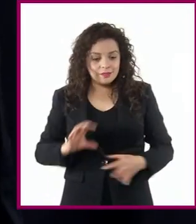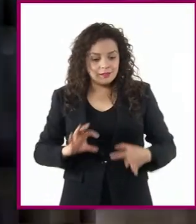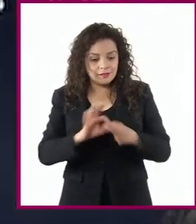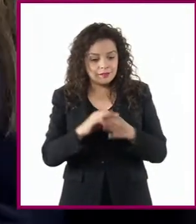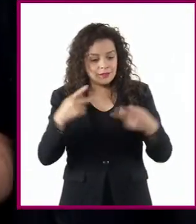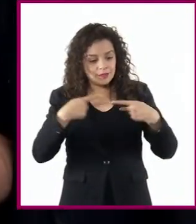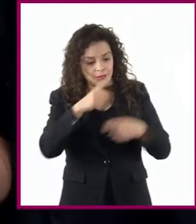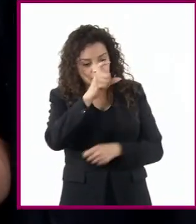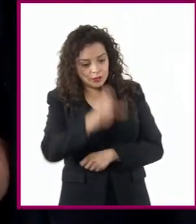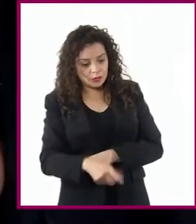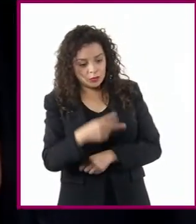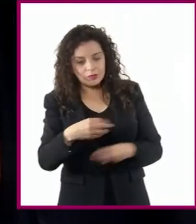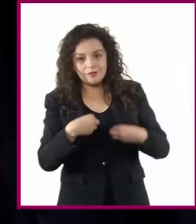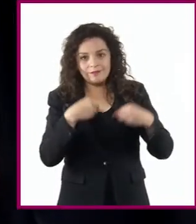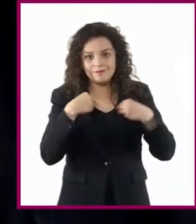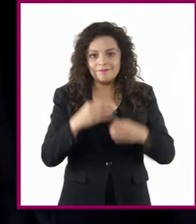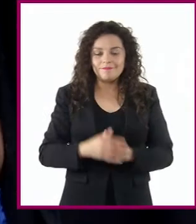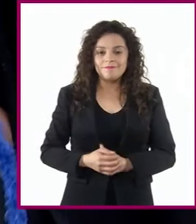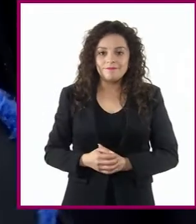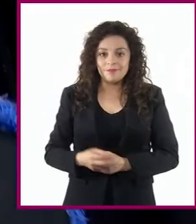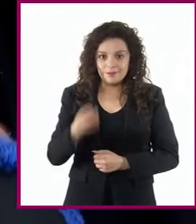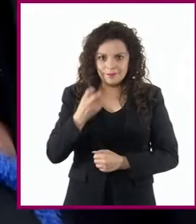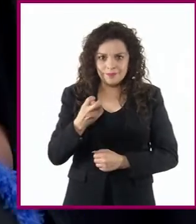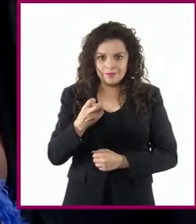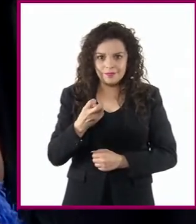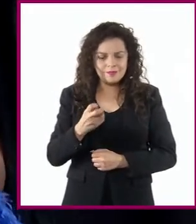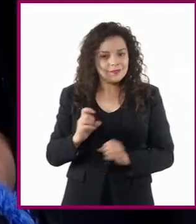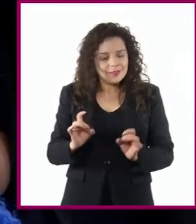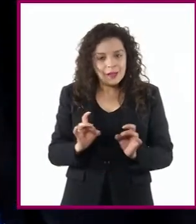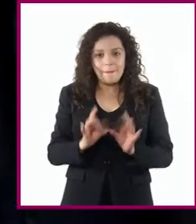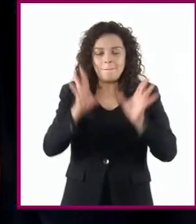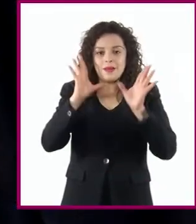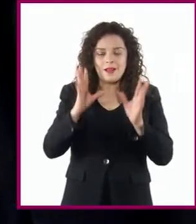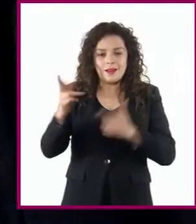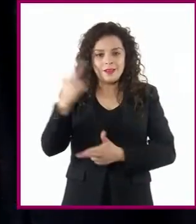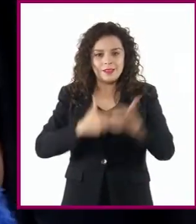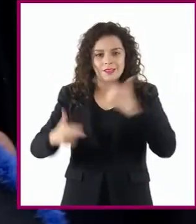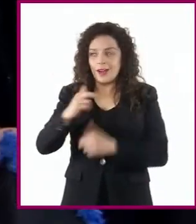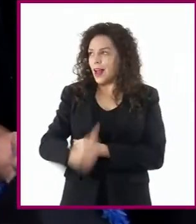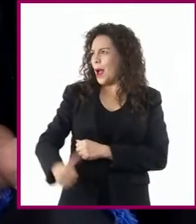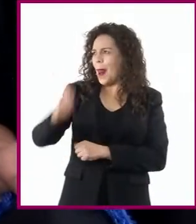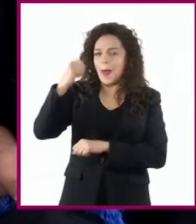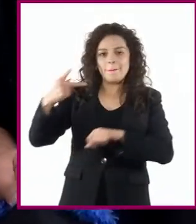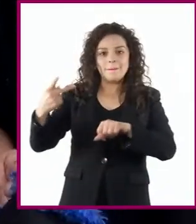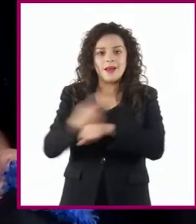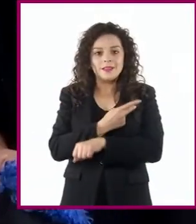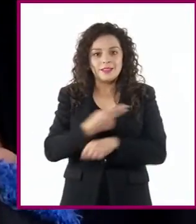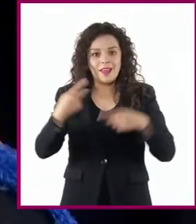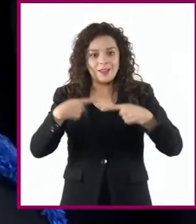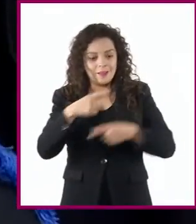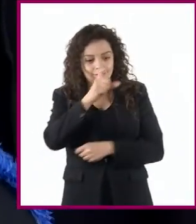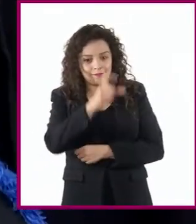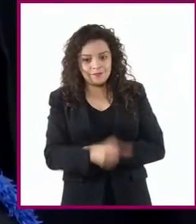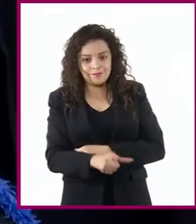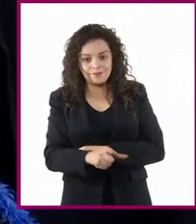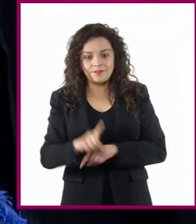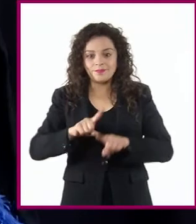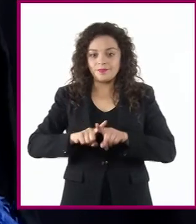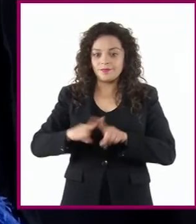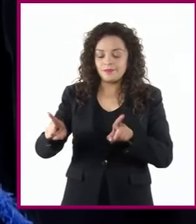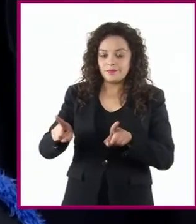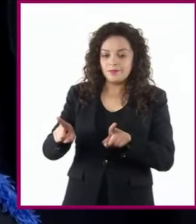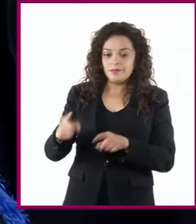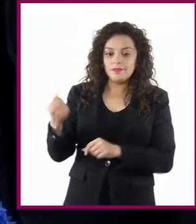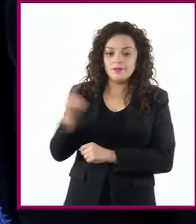personaje. Es una vuelta repentina y rápida al pasado del personaje, diferente al raconto, que es también